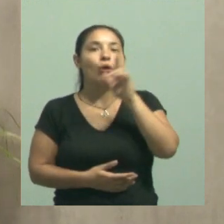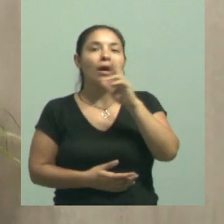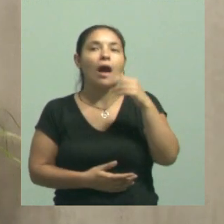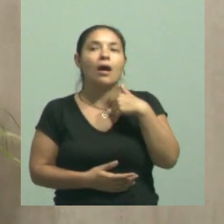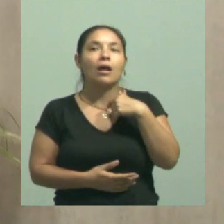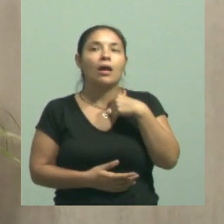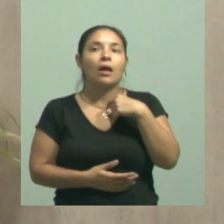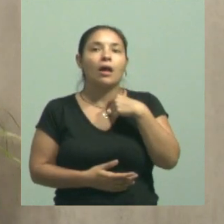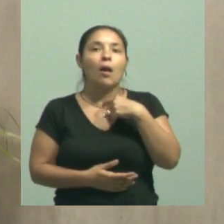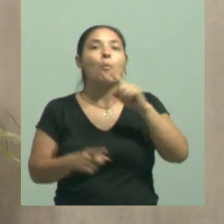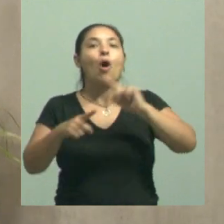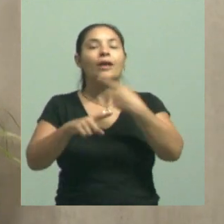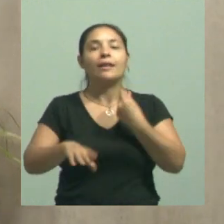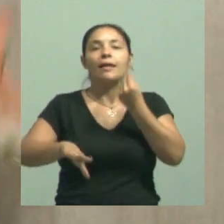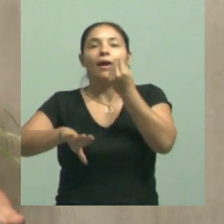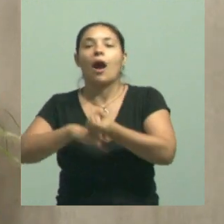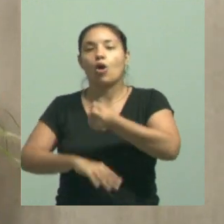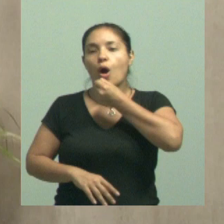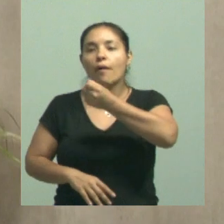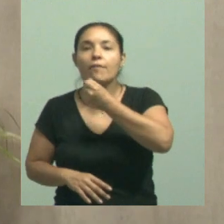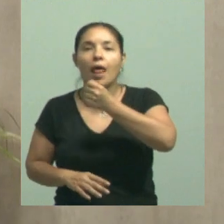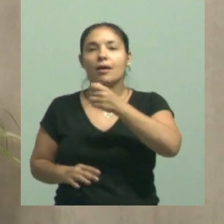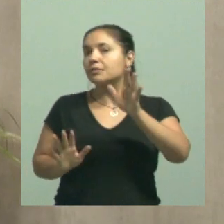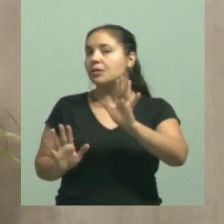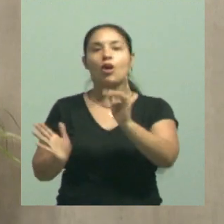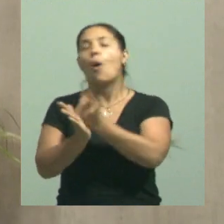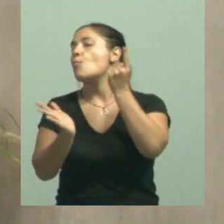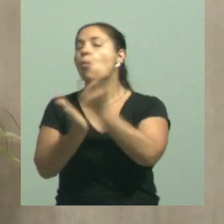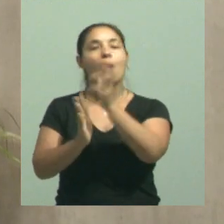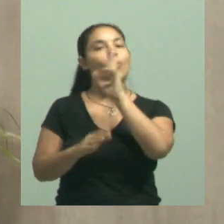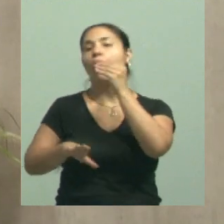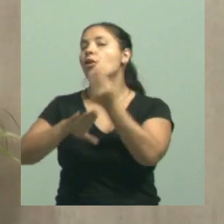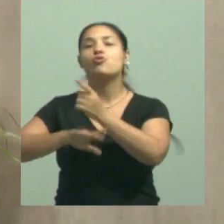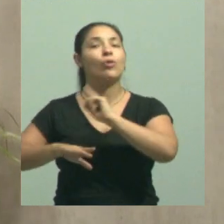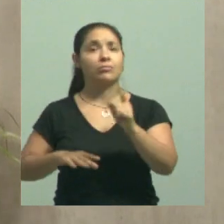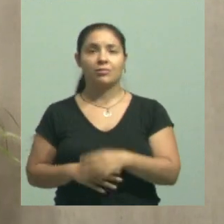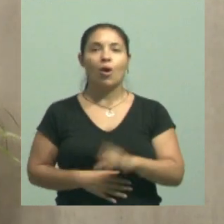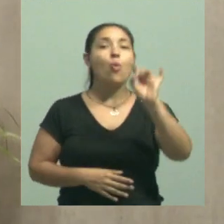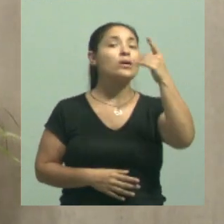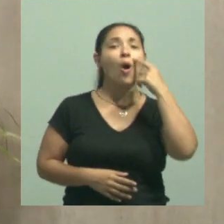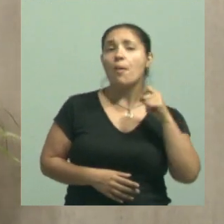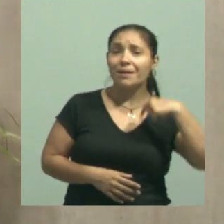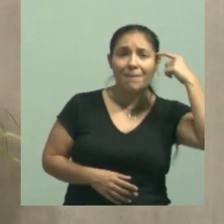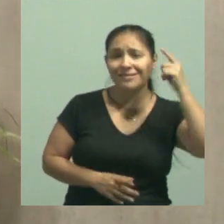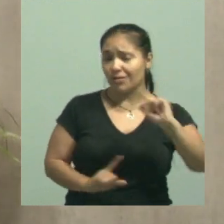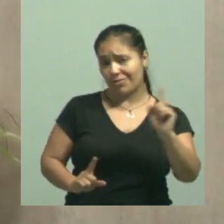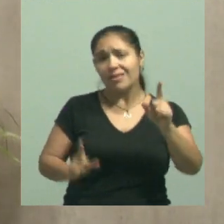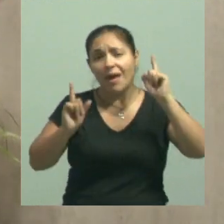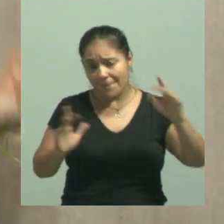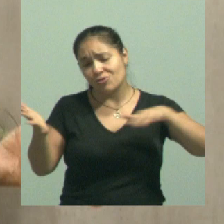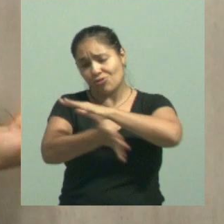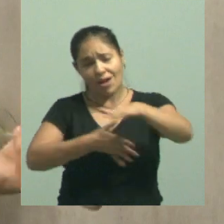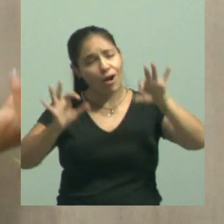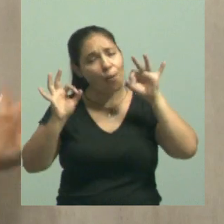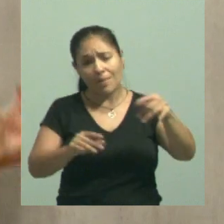yo, conducir un programa de política, no es que lo piensan los varones, es que en general hay un consenso social basado en un estereotipo y en un